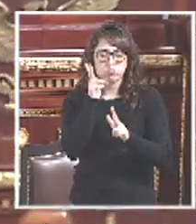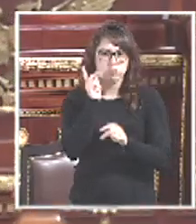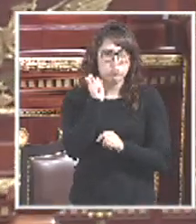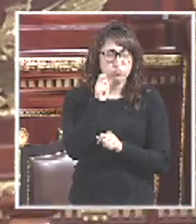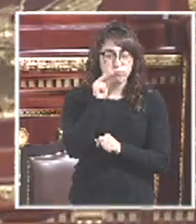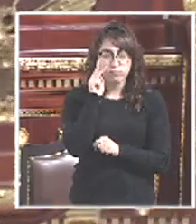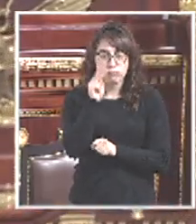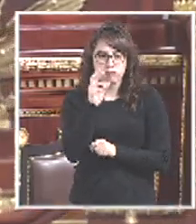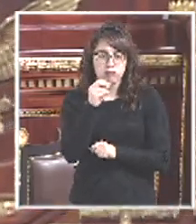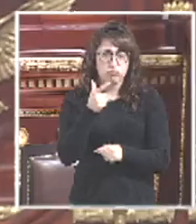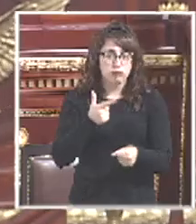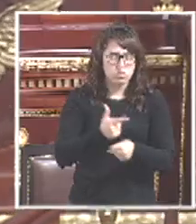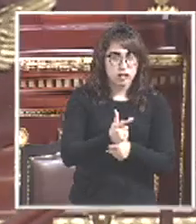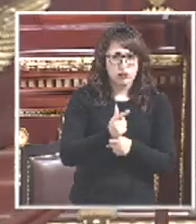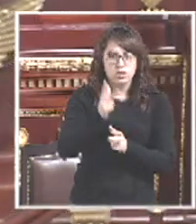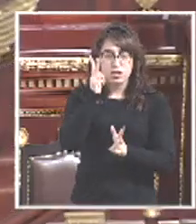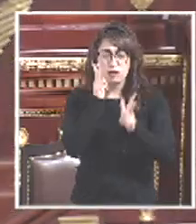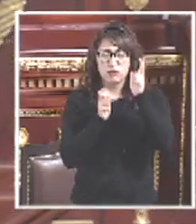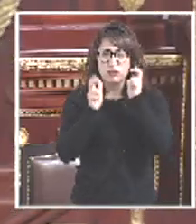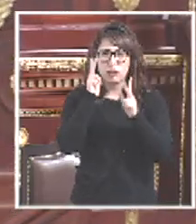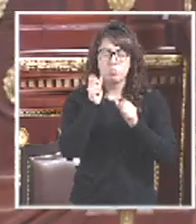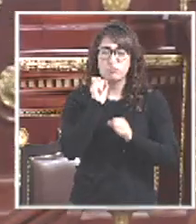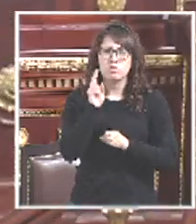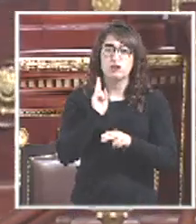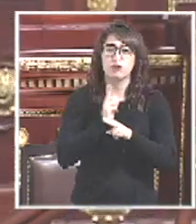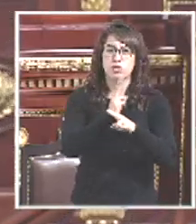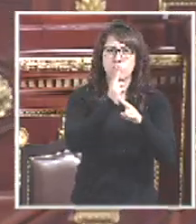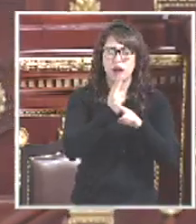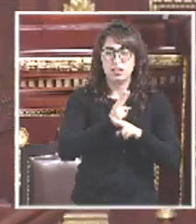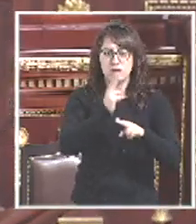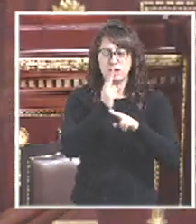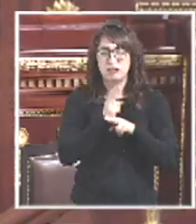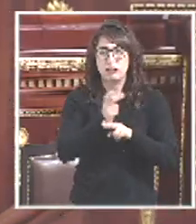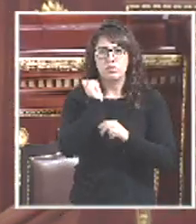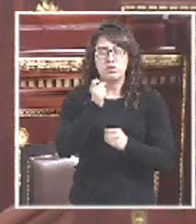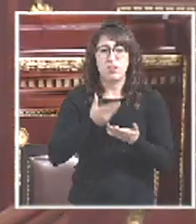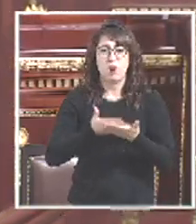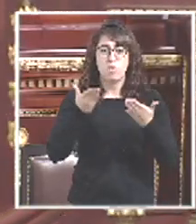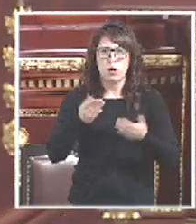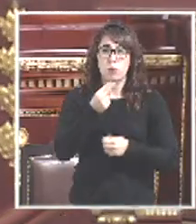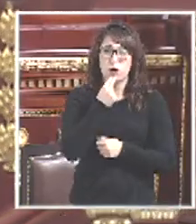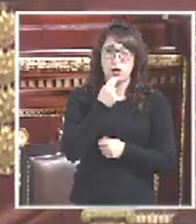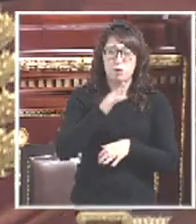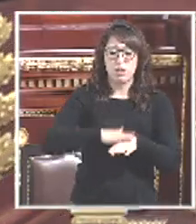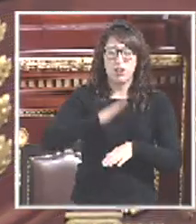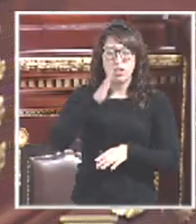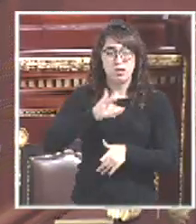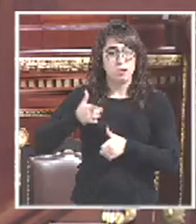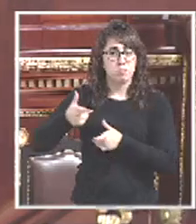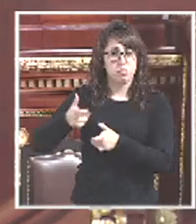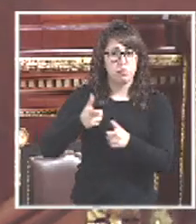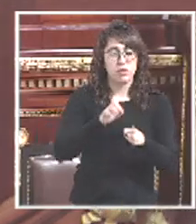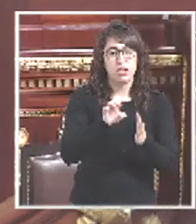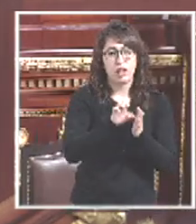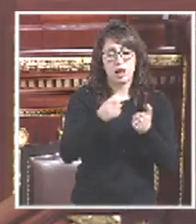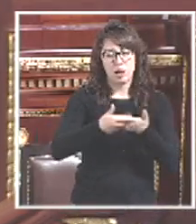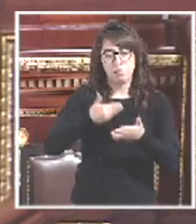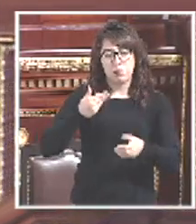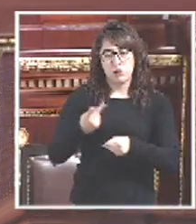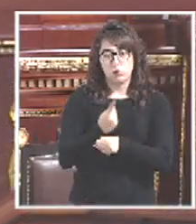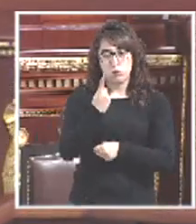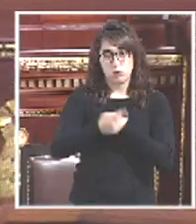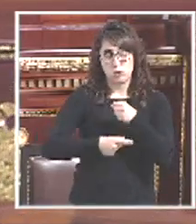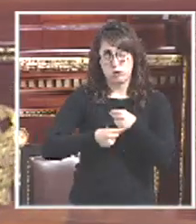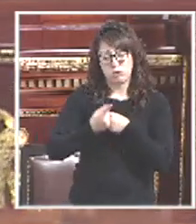y en el mundo, sobre todo si en estos estuvo involucrado el uso de un arma de fuego. La semana pasada todo el país